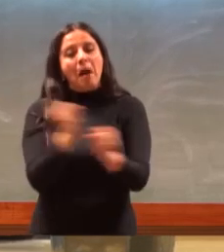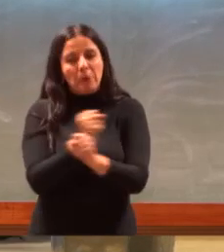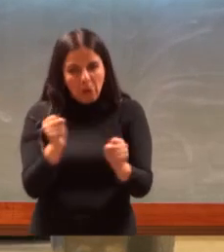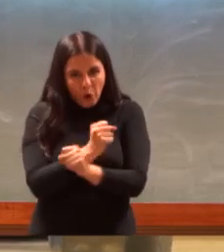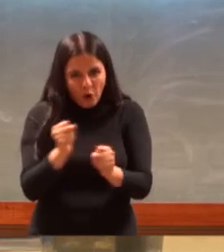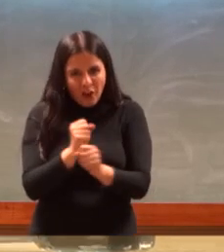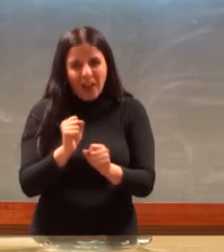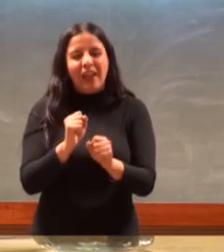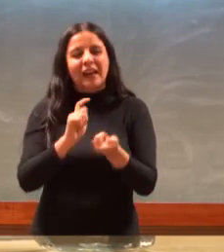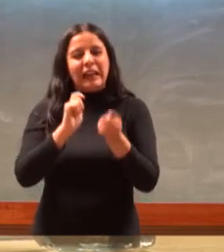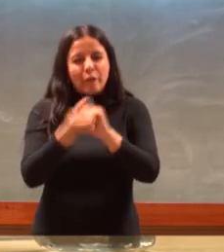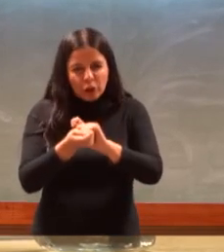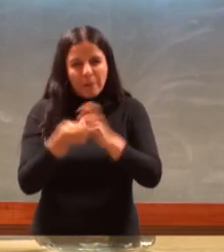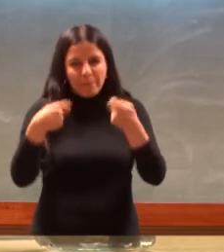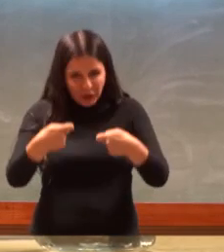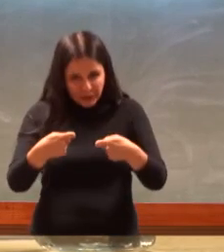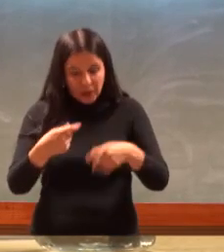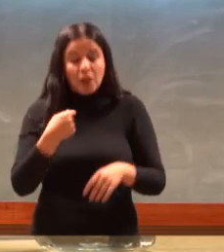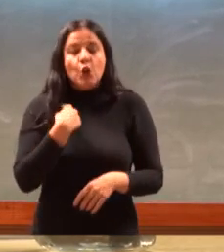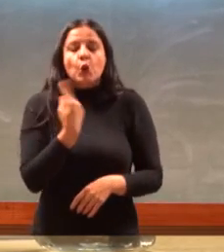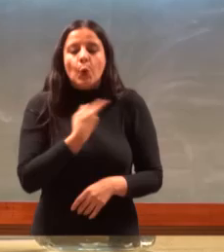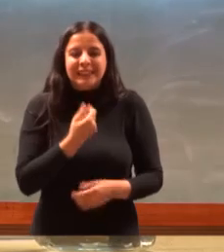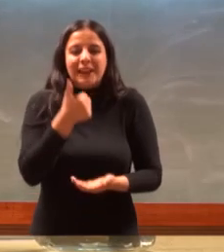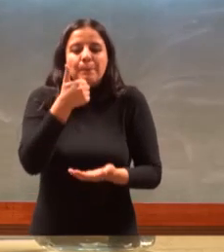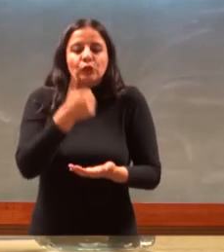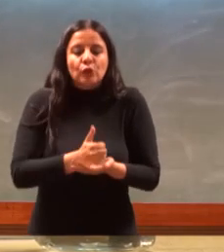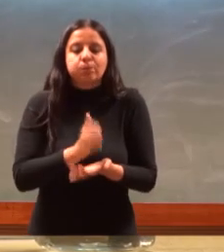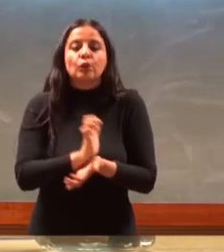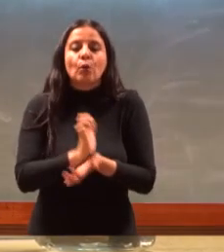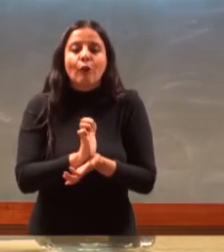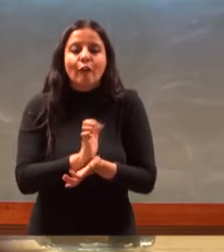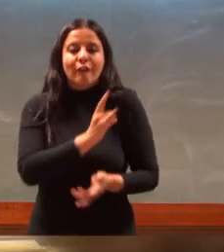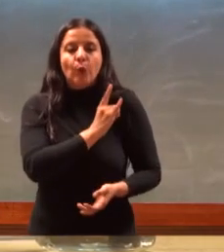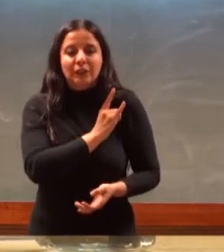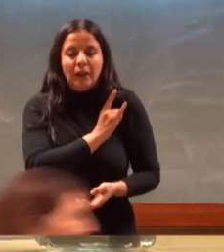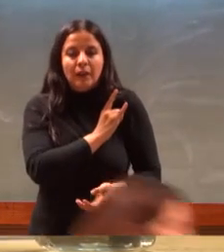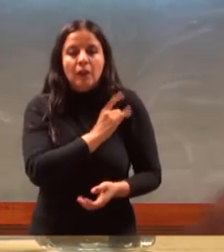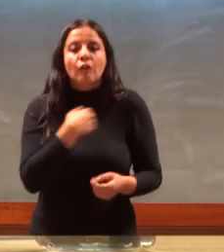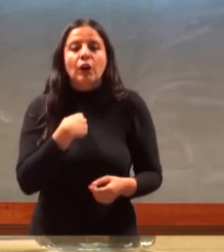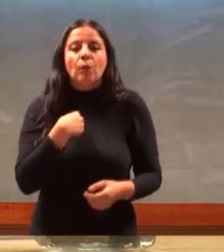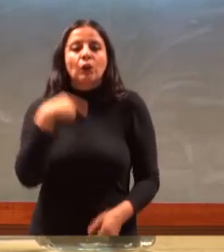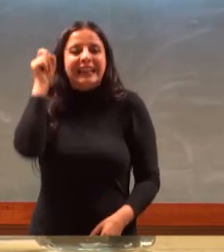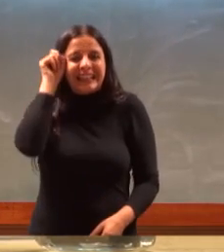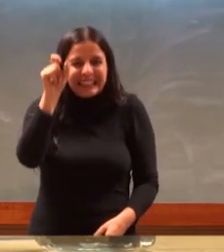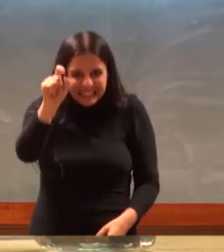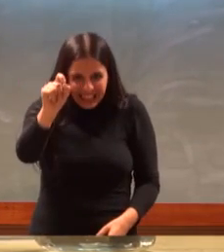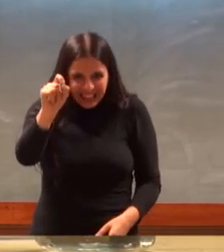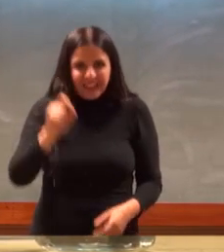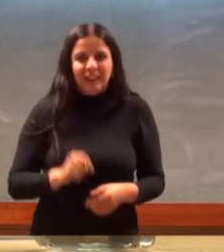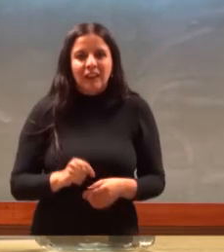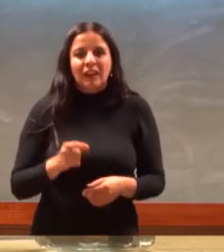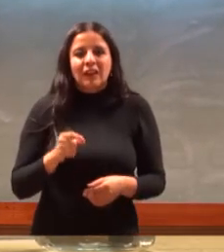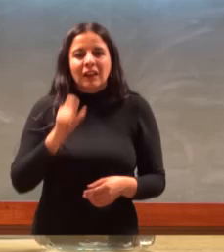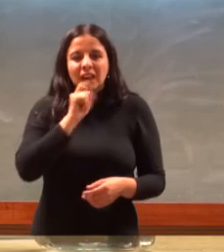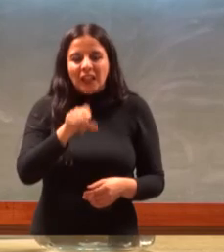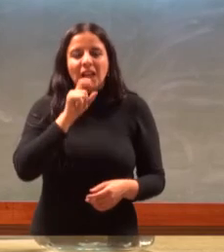política en la cual nuestra posición como facultad pero también como lista fue crítica respecto de cómo se